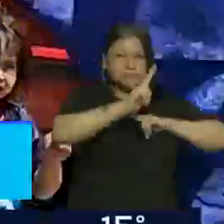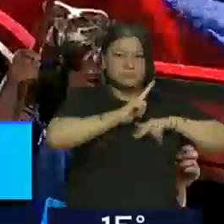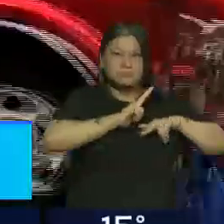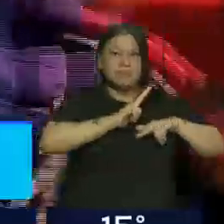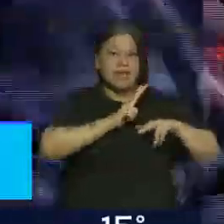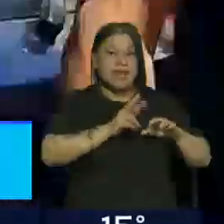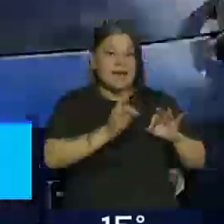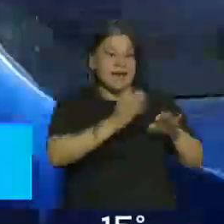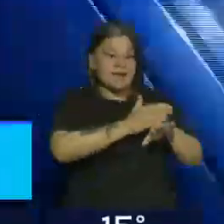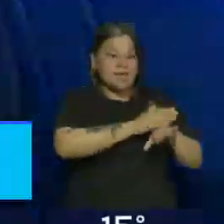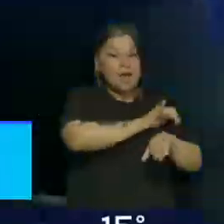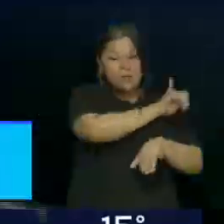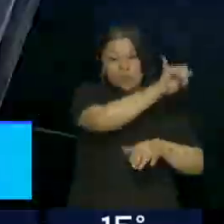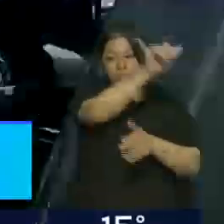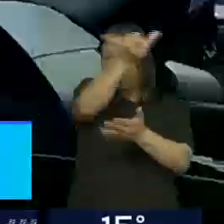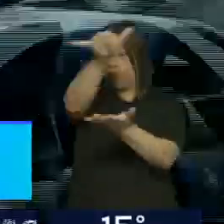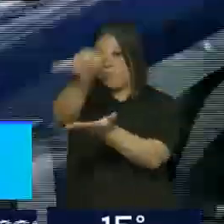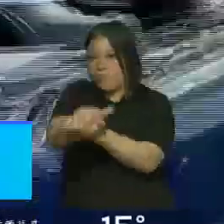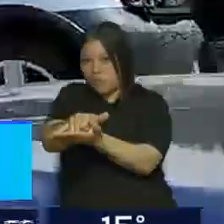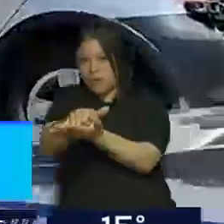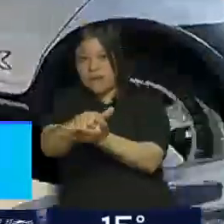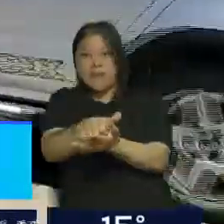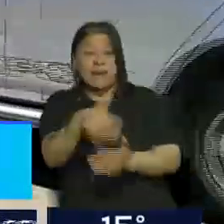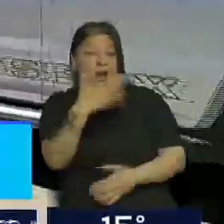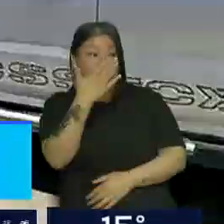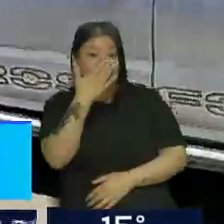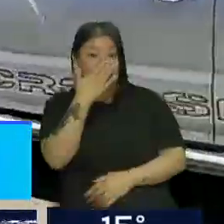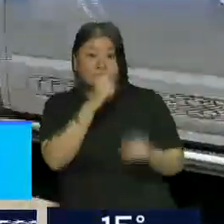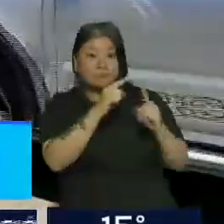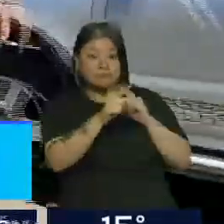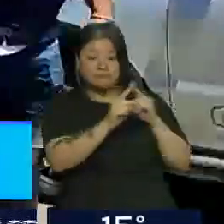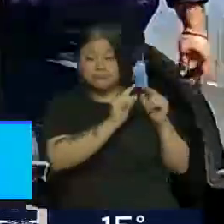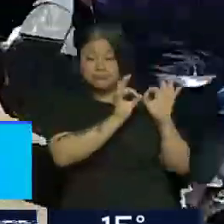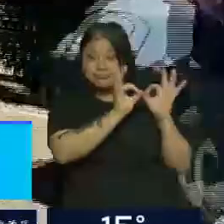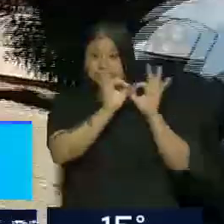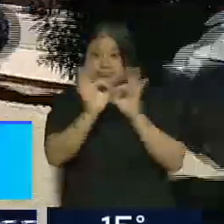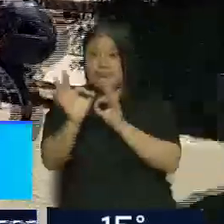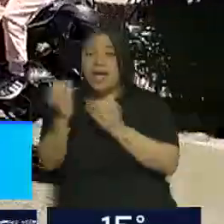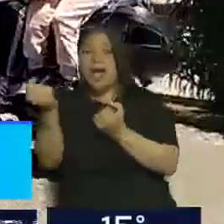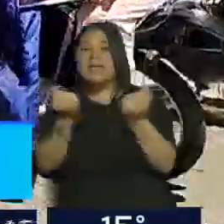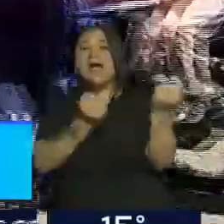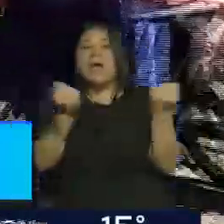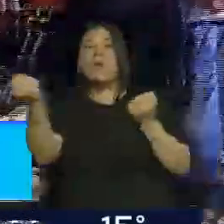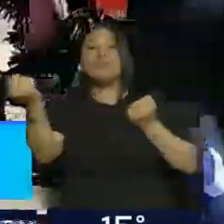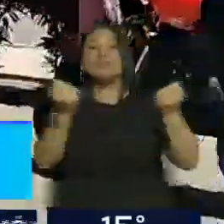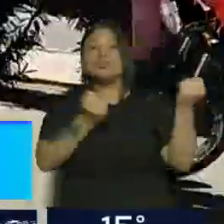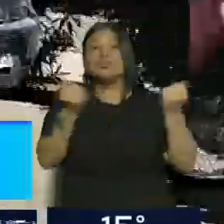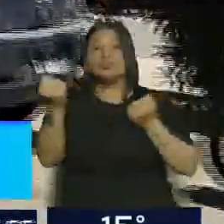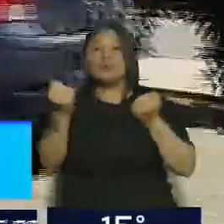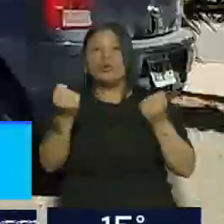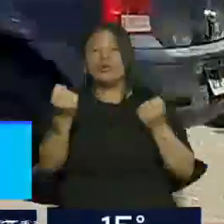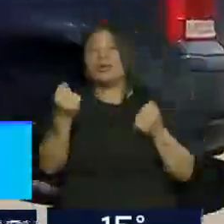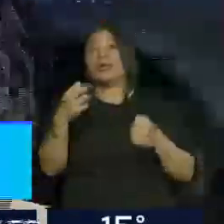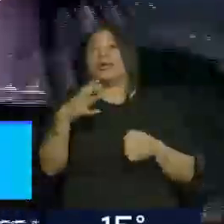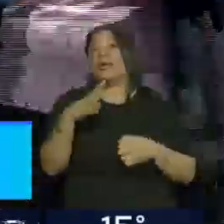de que aterrizara el avión, de que llegaban directo de Córdoba. Es decir, hay vehículos aquí que están esperando y que no han llegado ni siquiera, no